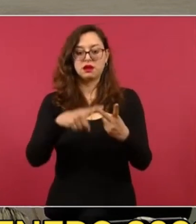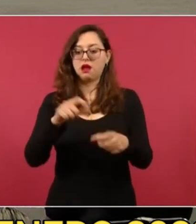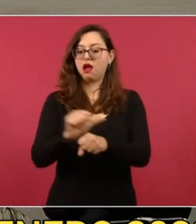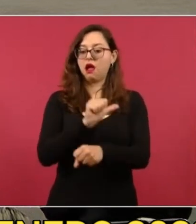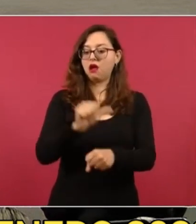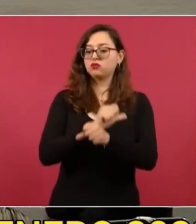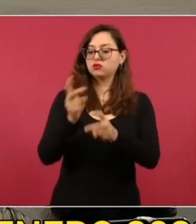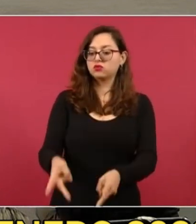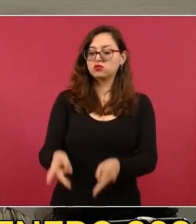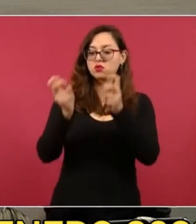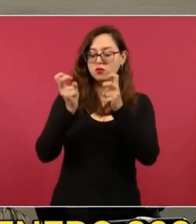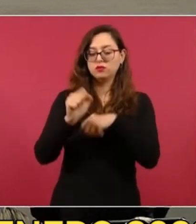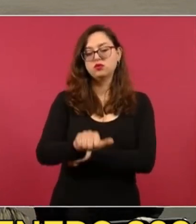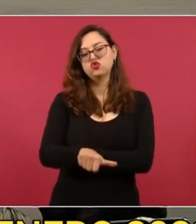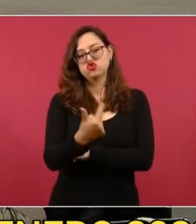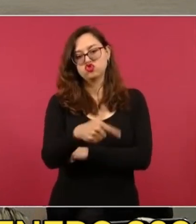12.